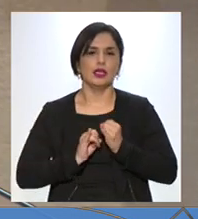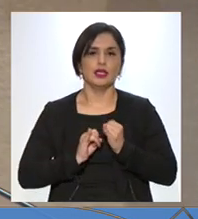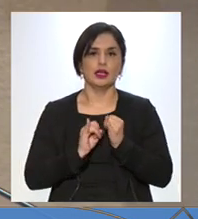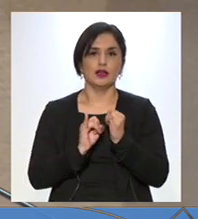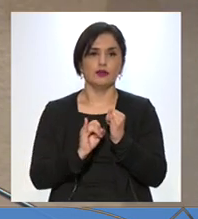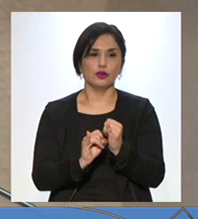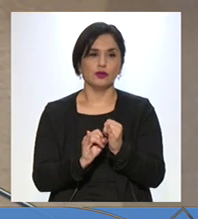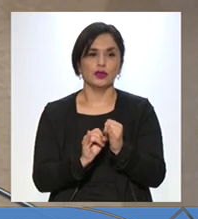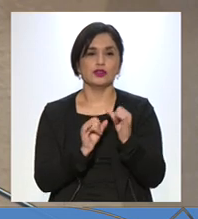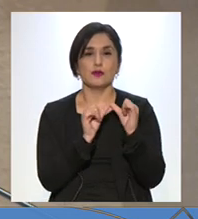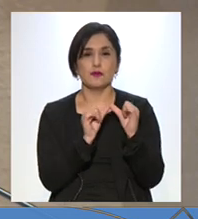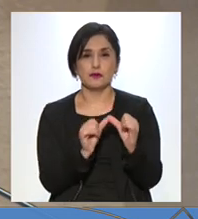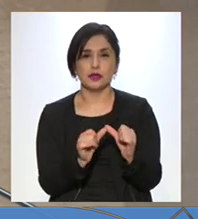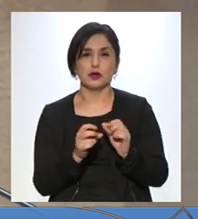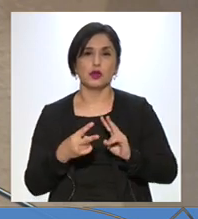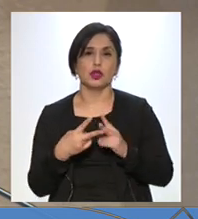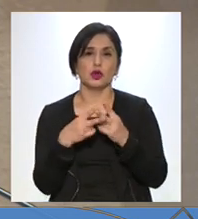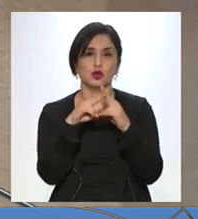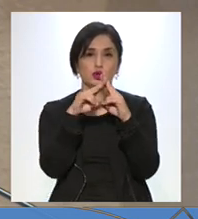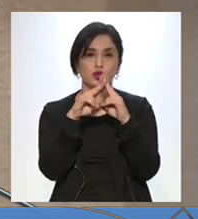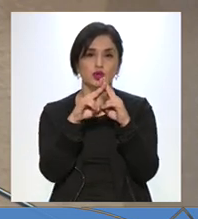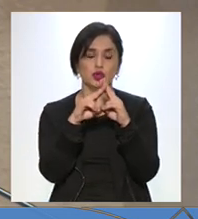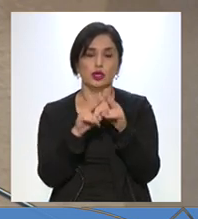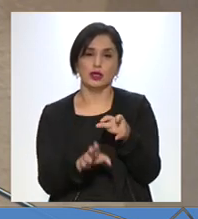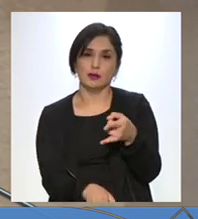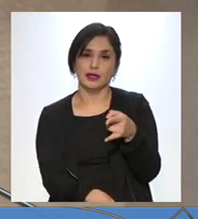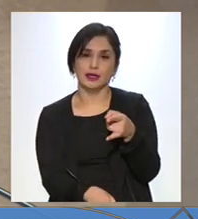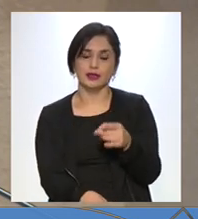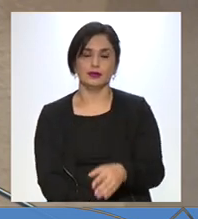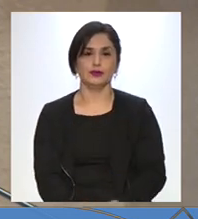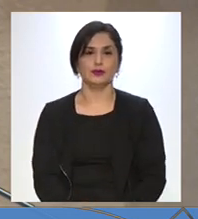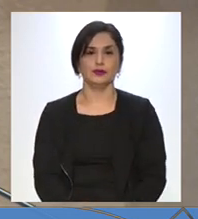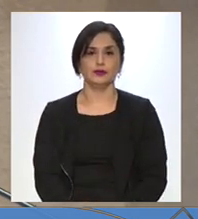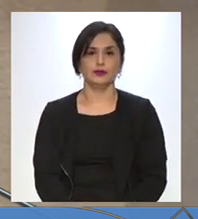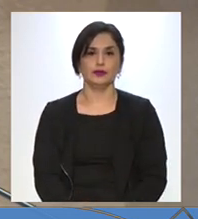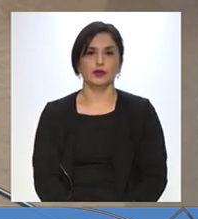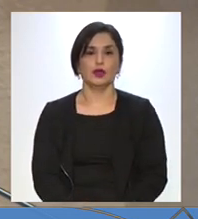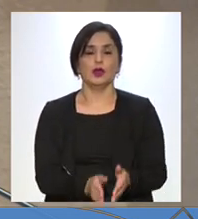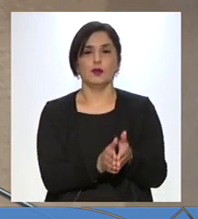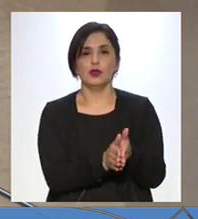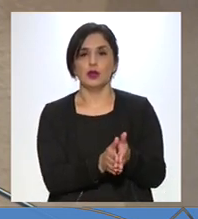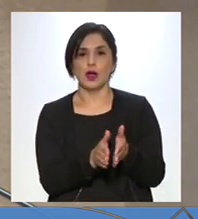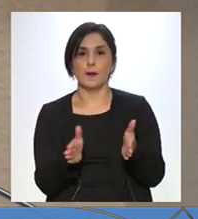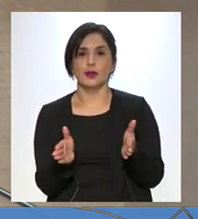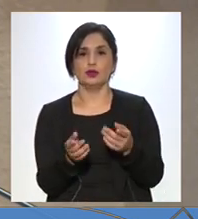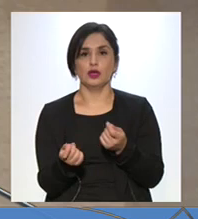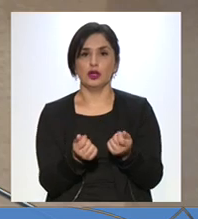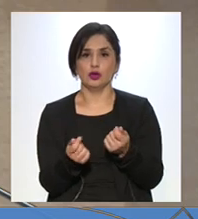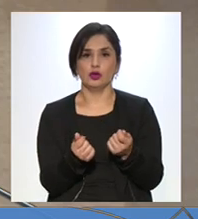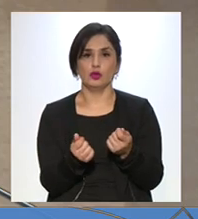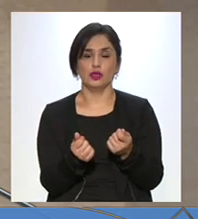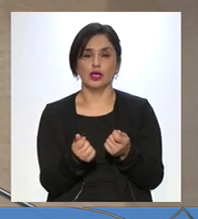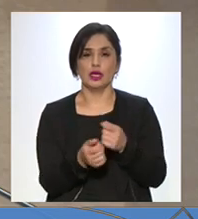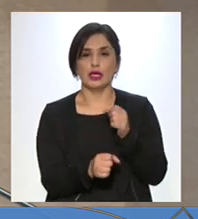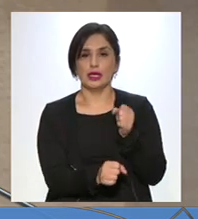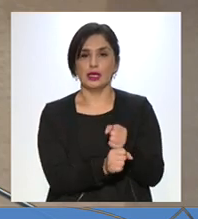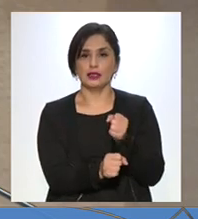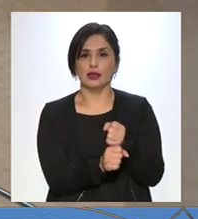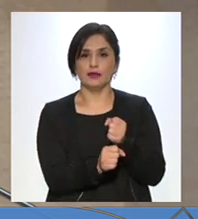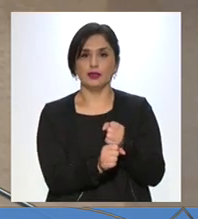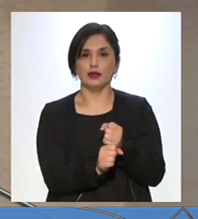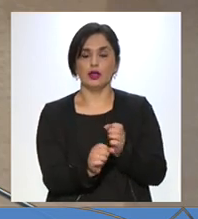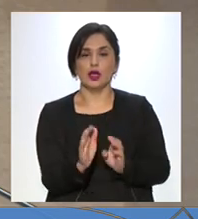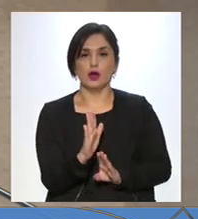construcción y en maquinaria y equipos. En línea con la mayor apertura de la economía, las vacantes disponibles y el empleo han ido